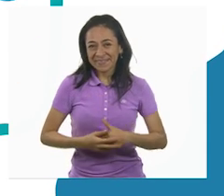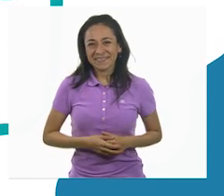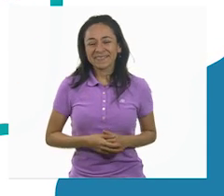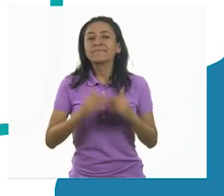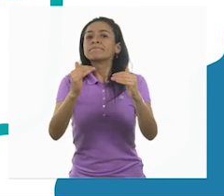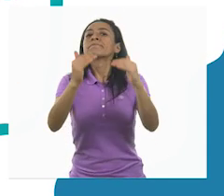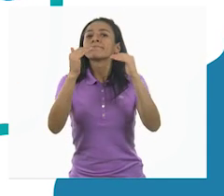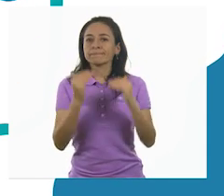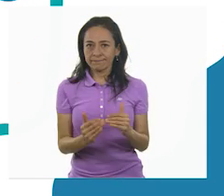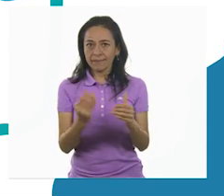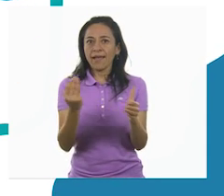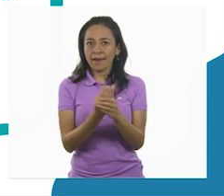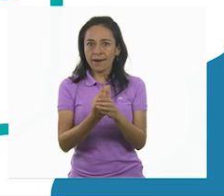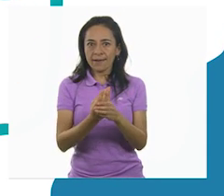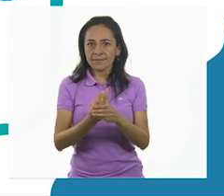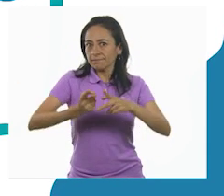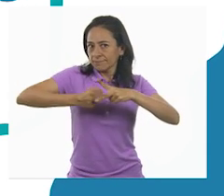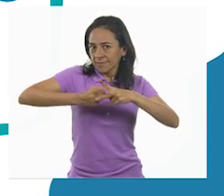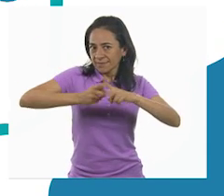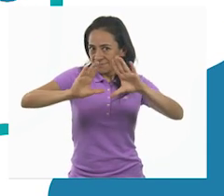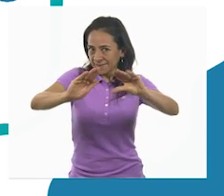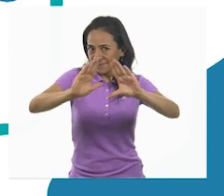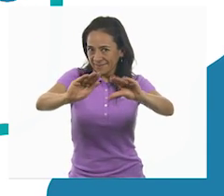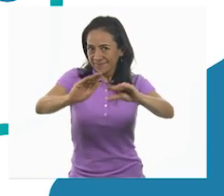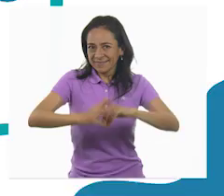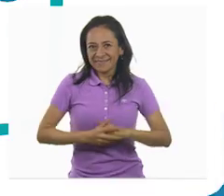A continuación, matemáticas.